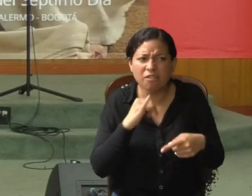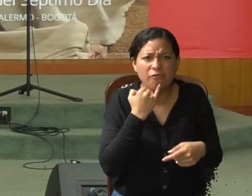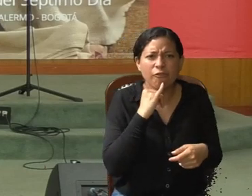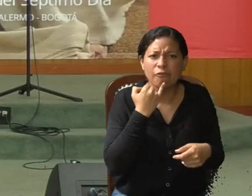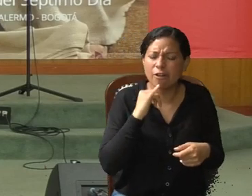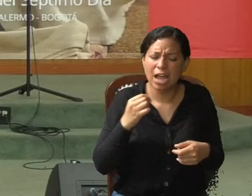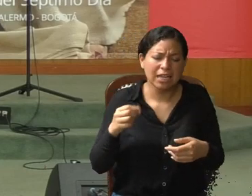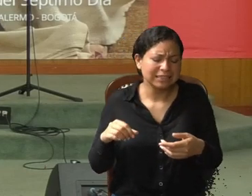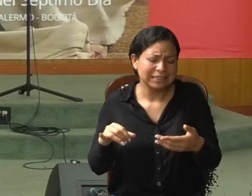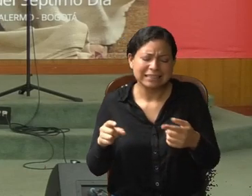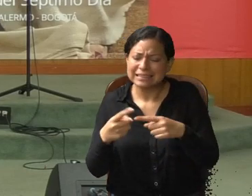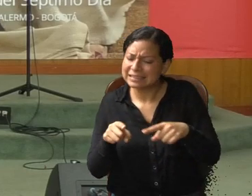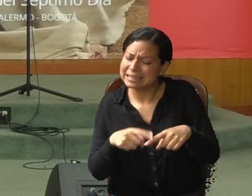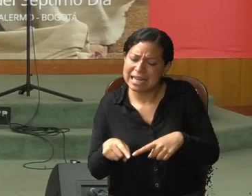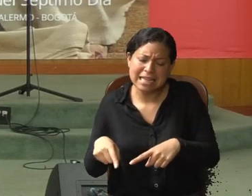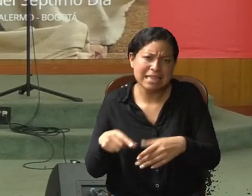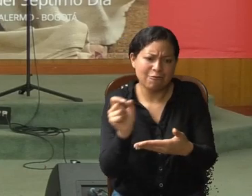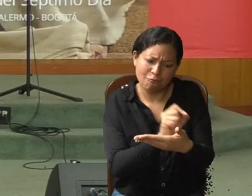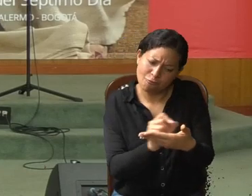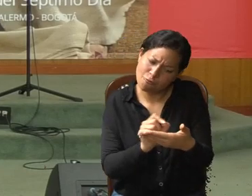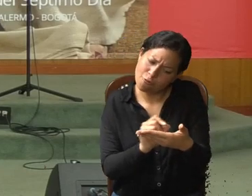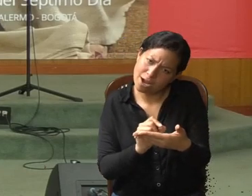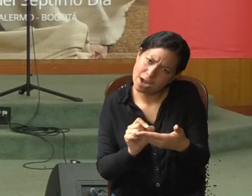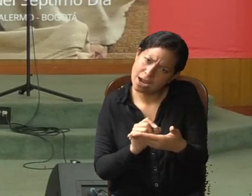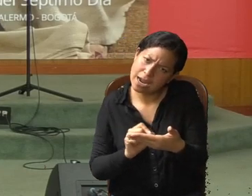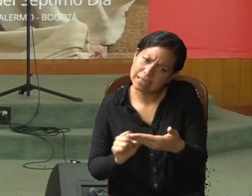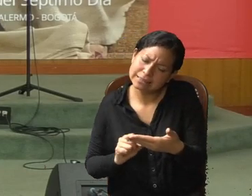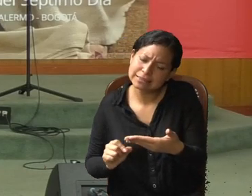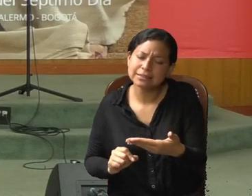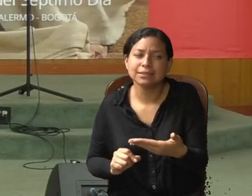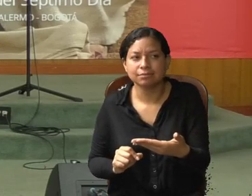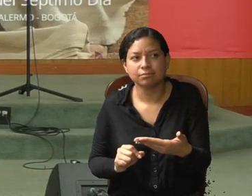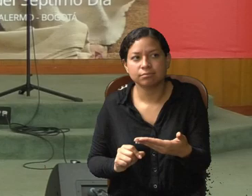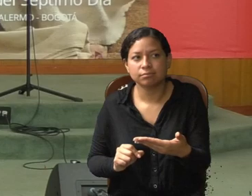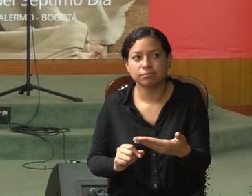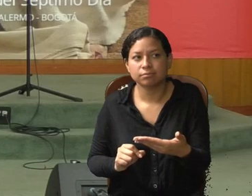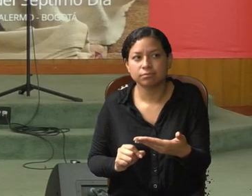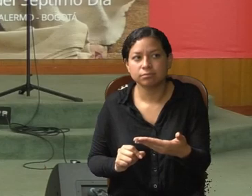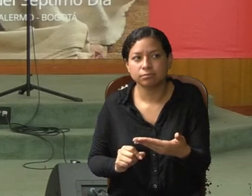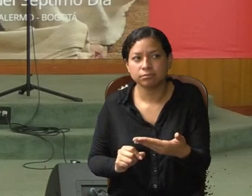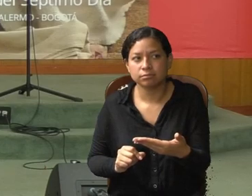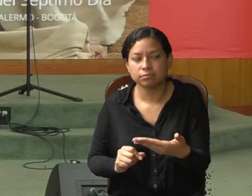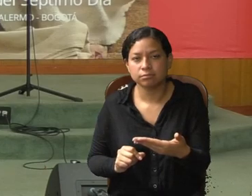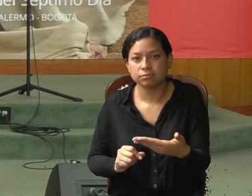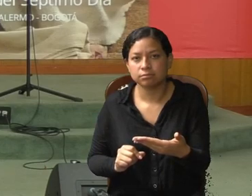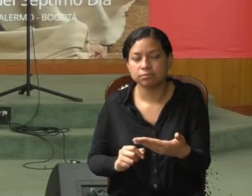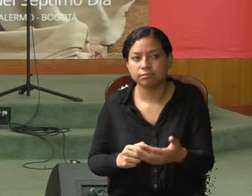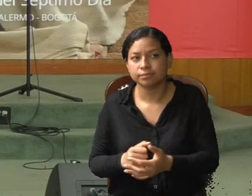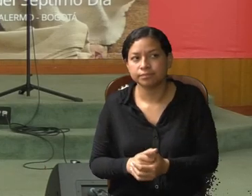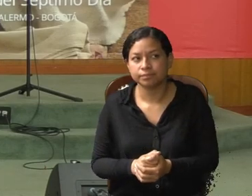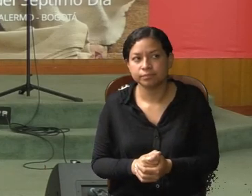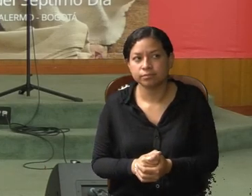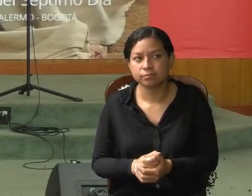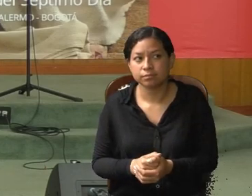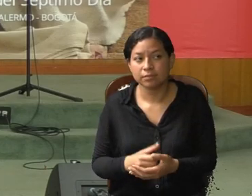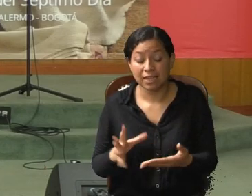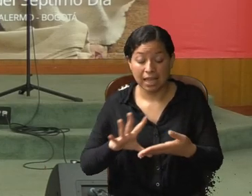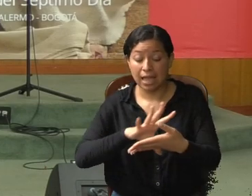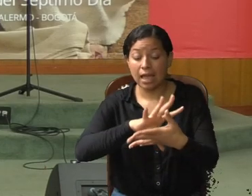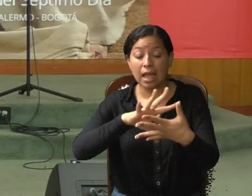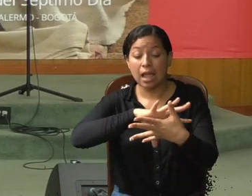pudiera llegar específicamente al verbo que quería o a la palabra que quería, así estuviera usando un revuelto de muchos idiomas. Y ustedes recordarán también que